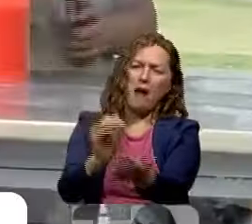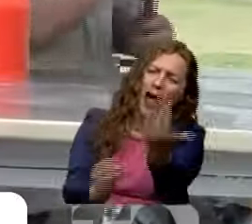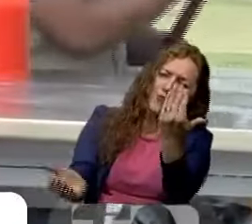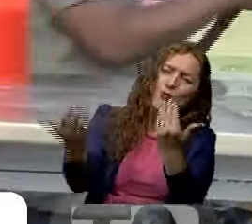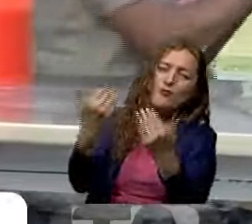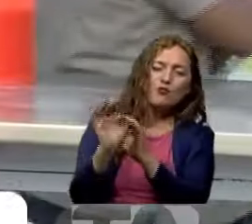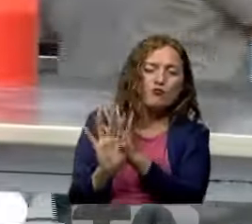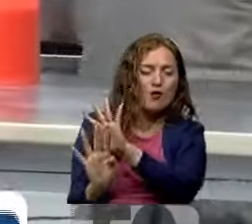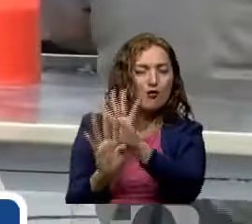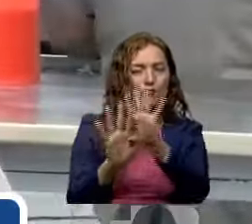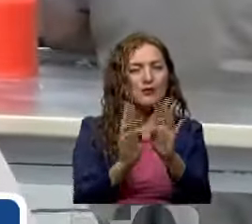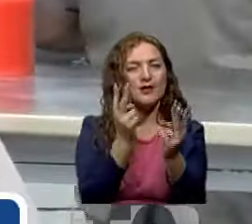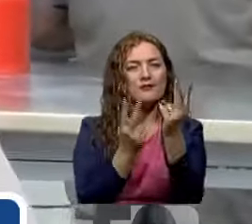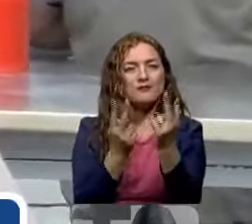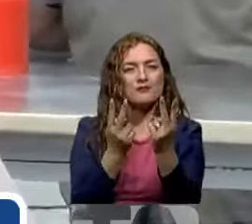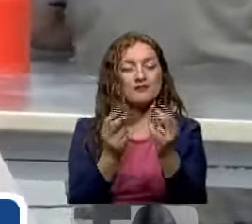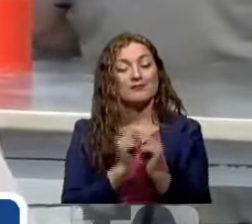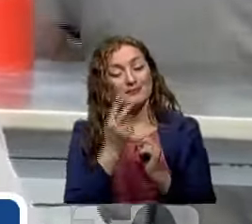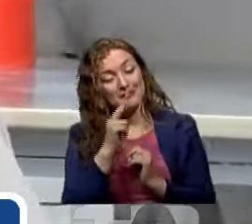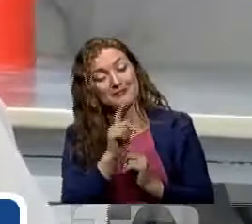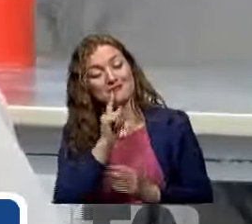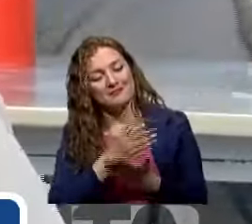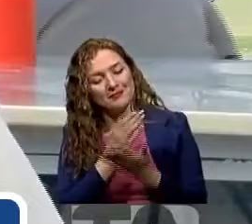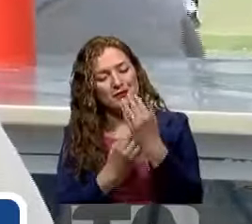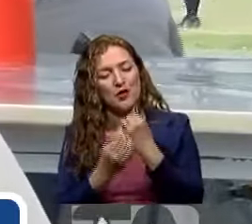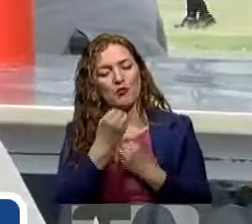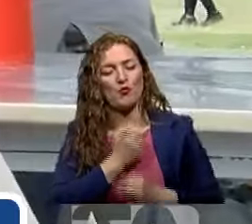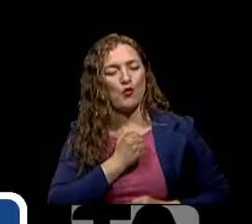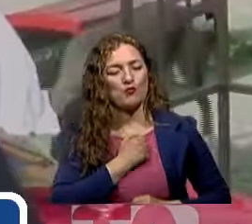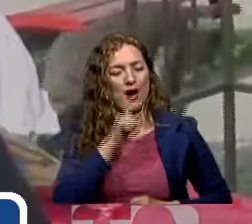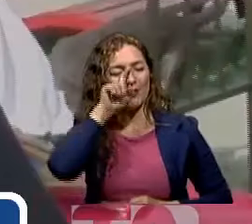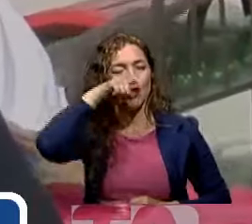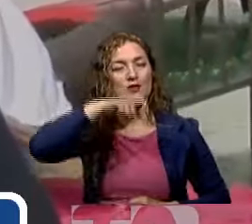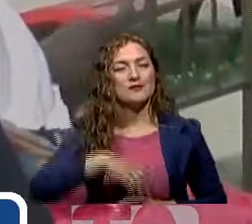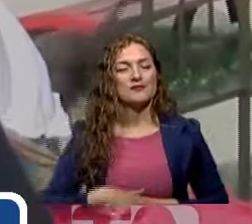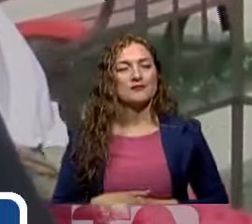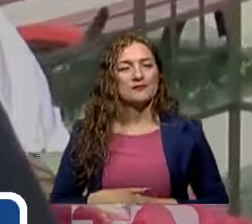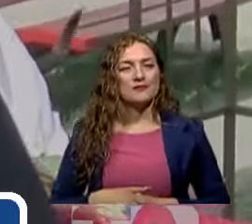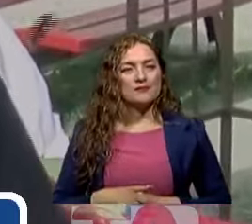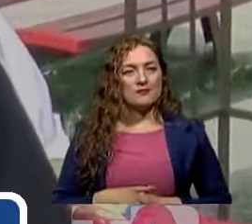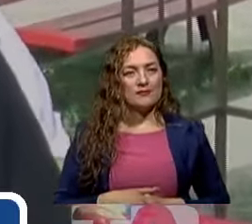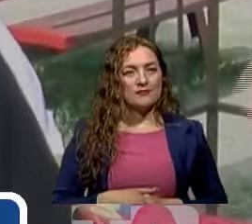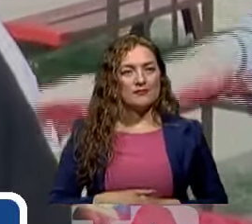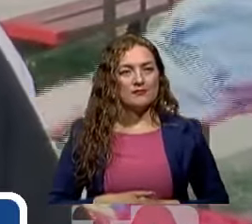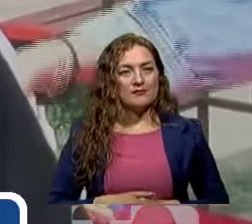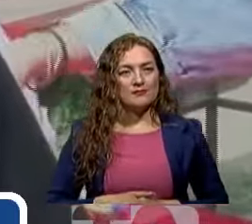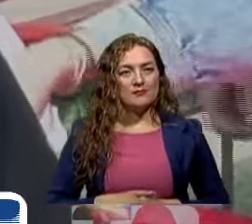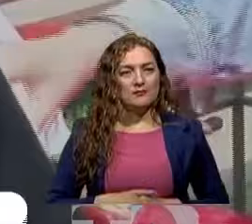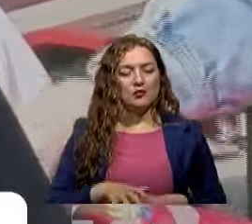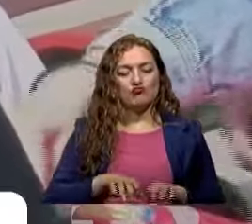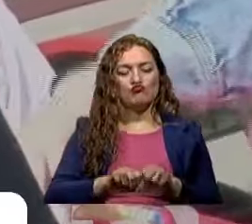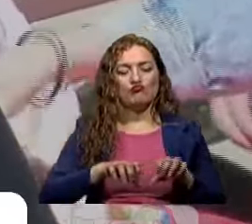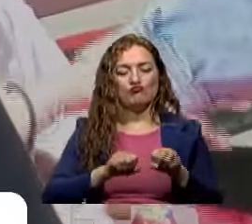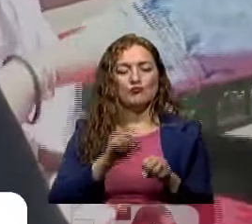acá. También nos visiten y también vean un poquito más de la gastronomía de lo que es Azogues. Yo hago el pan,